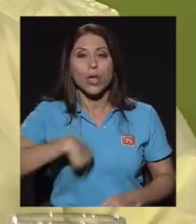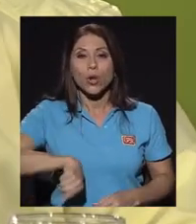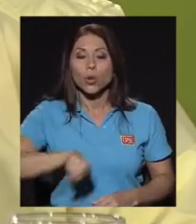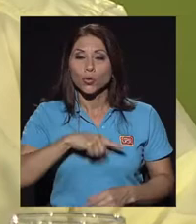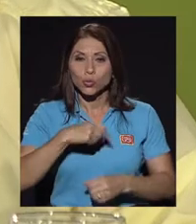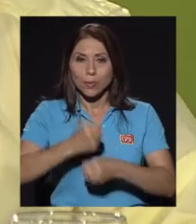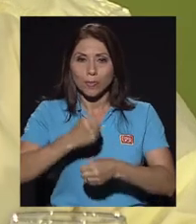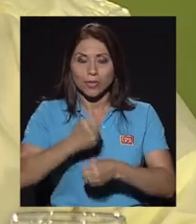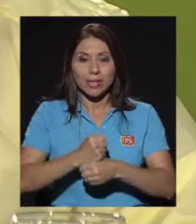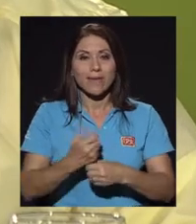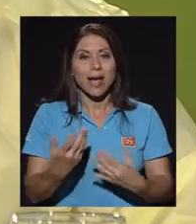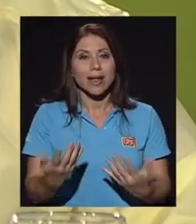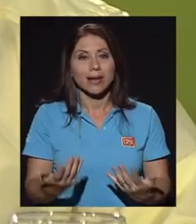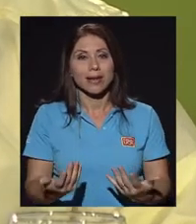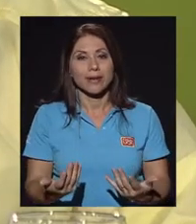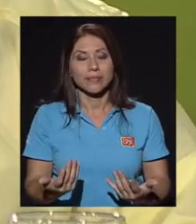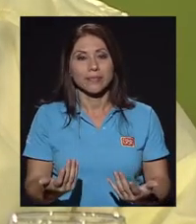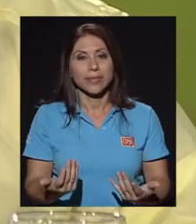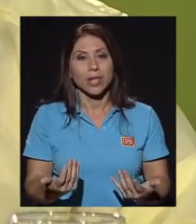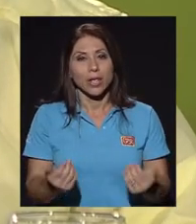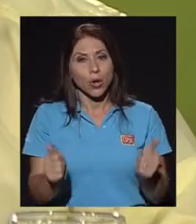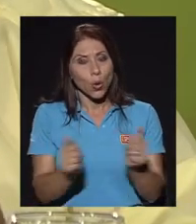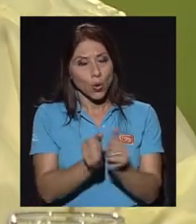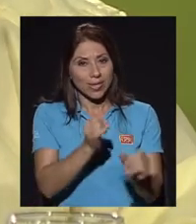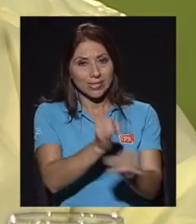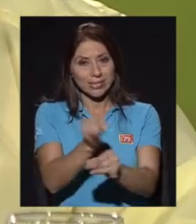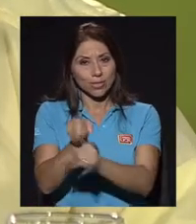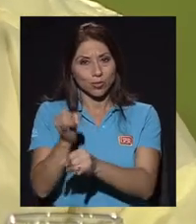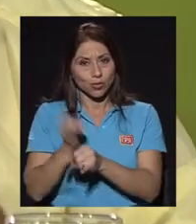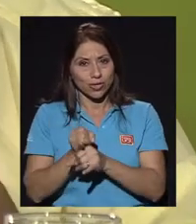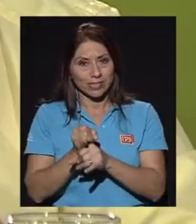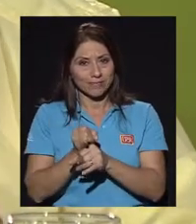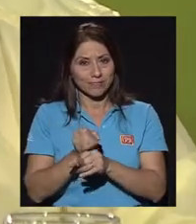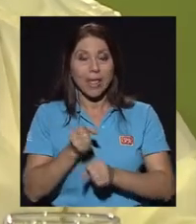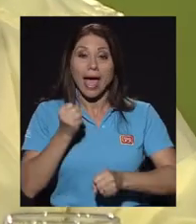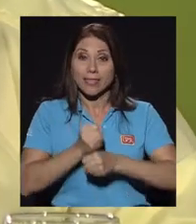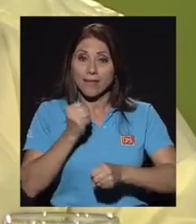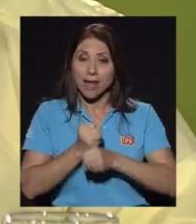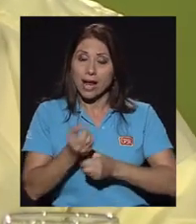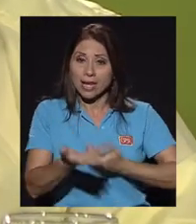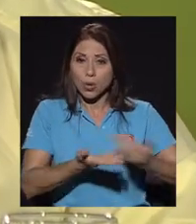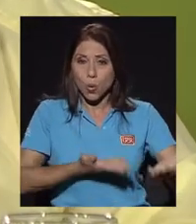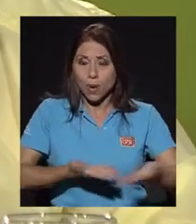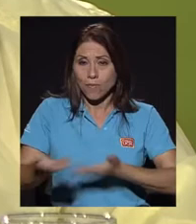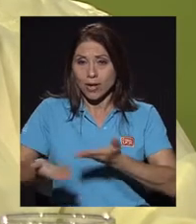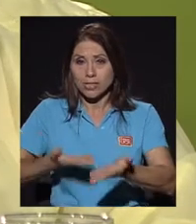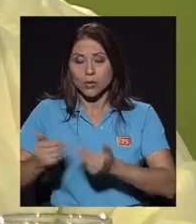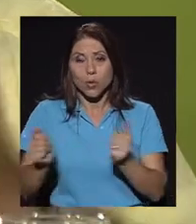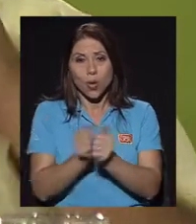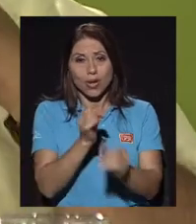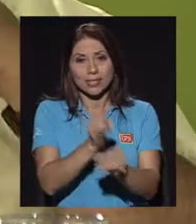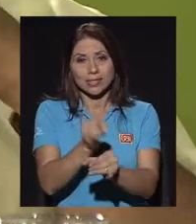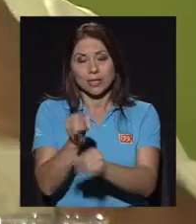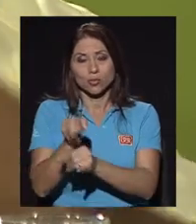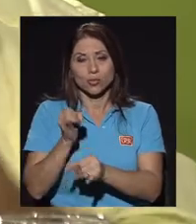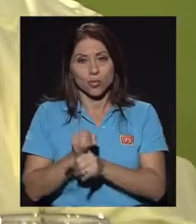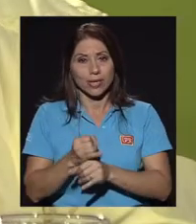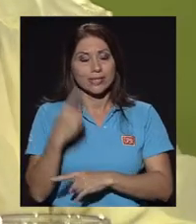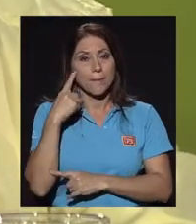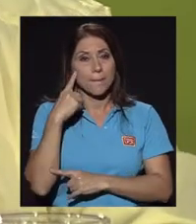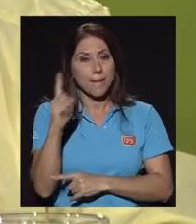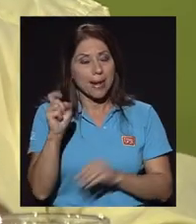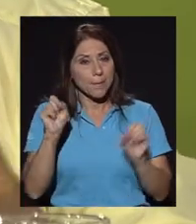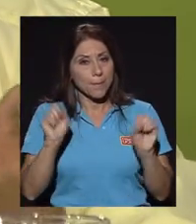Nosotros vamos a trabajar con las instituciones, a trabajar en colaboración con las instituciones,